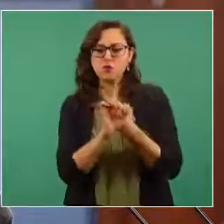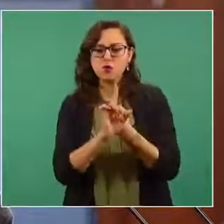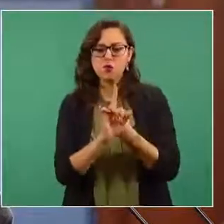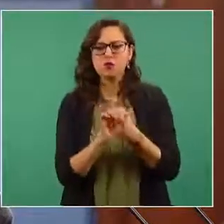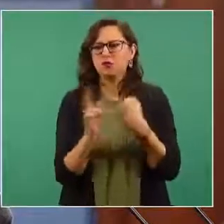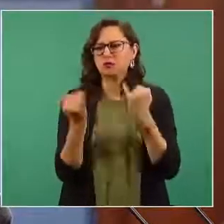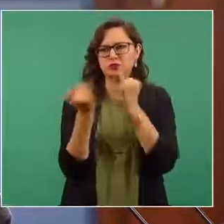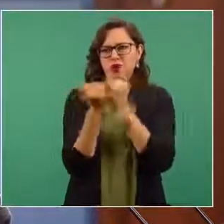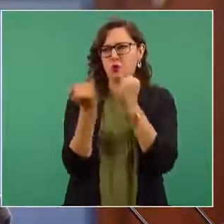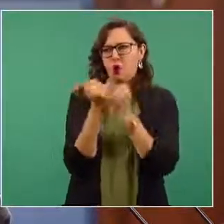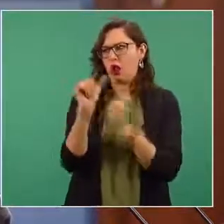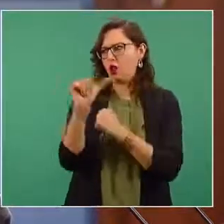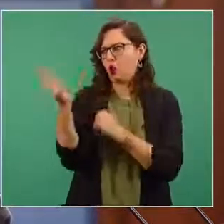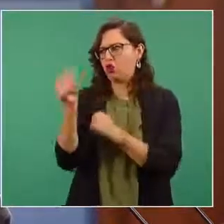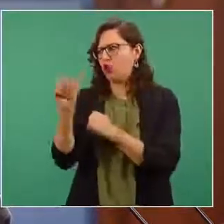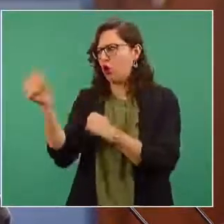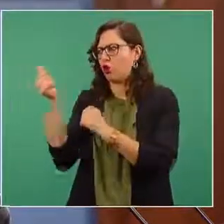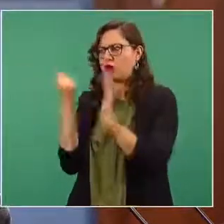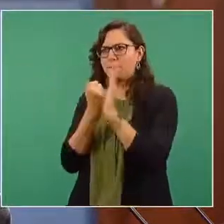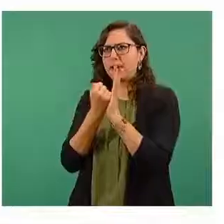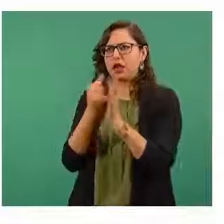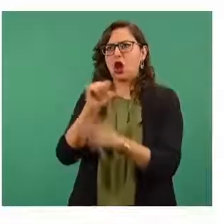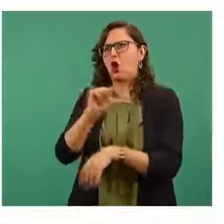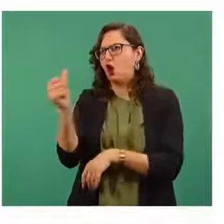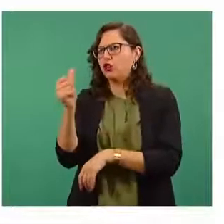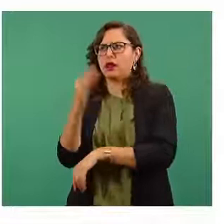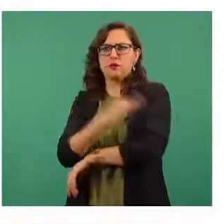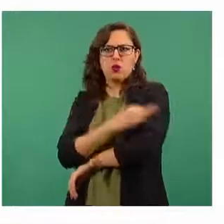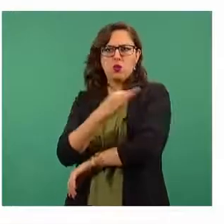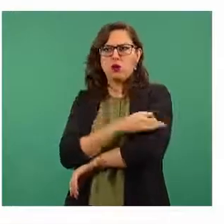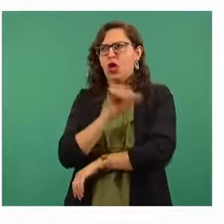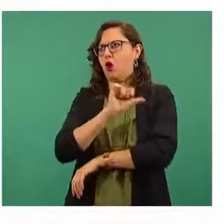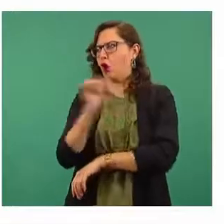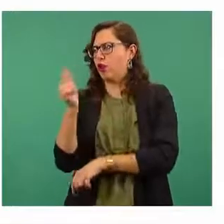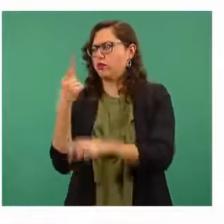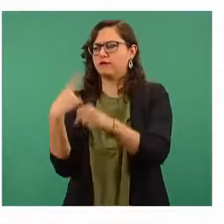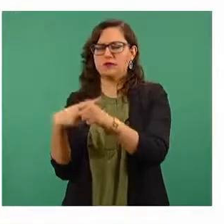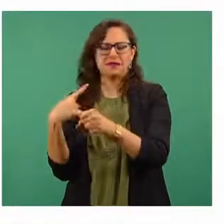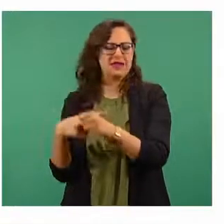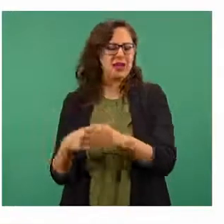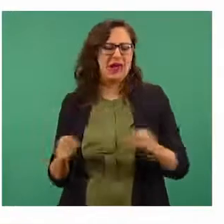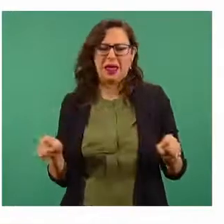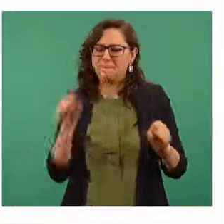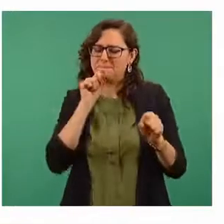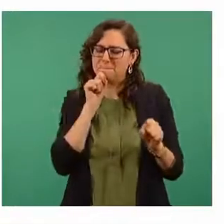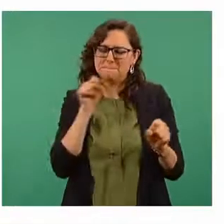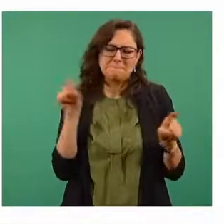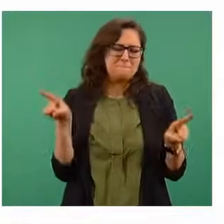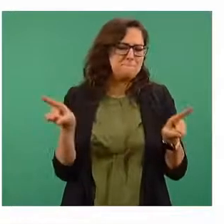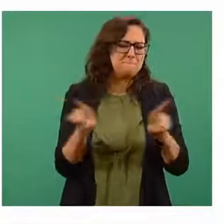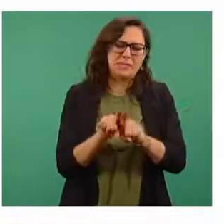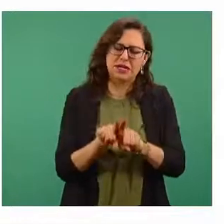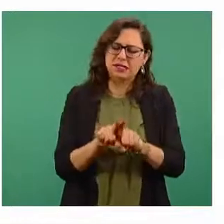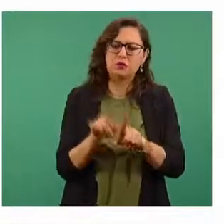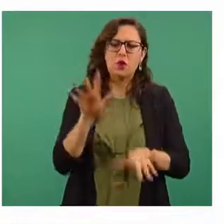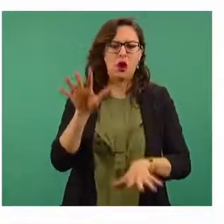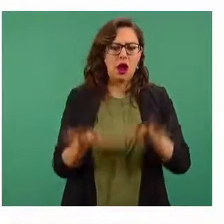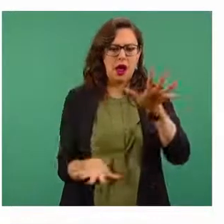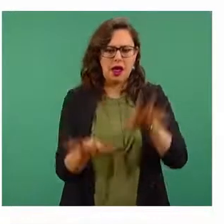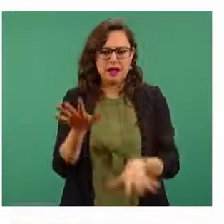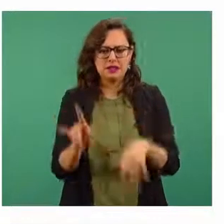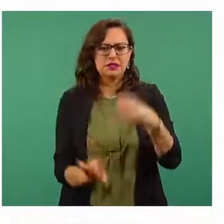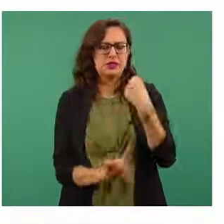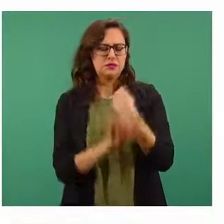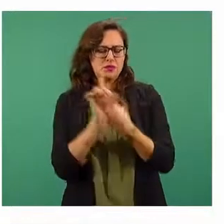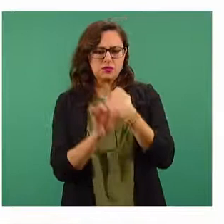que se aplica, hay esa generación de síntomas, tanto locales como sistémicos, pero en general estos